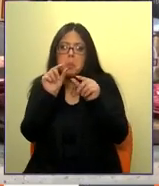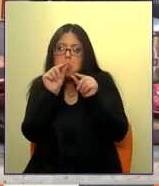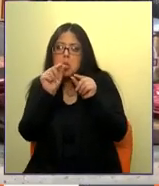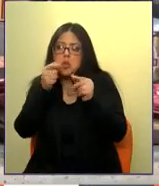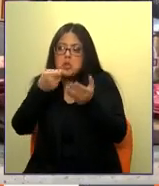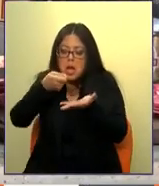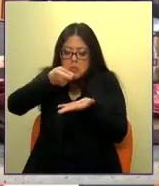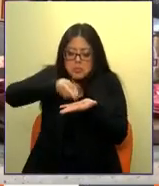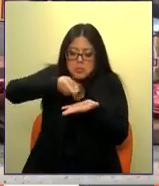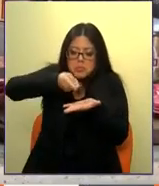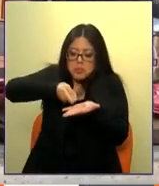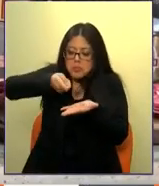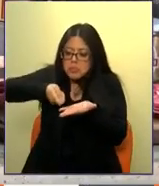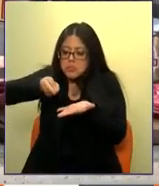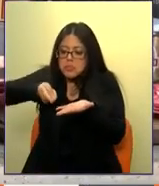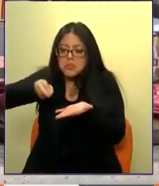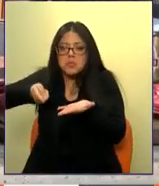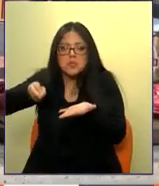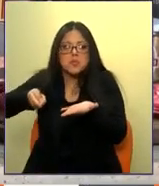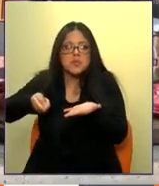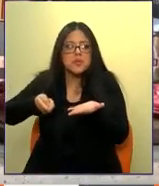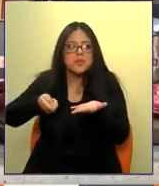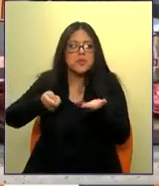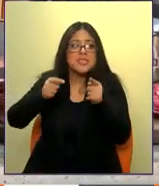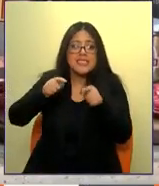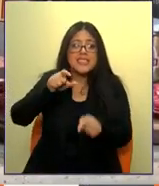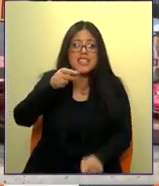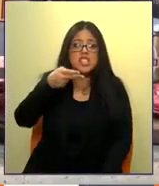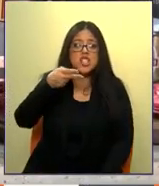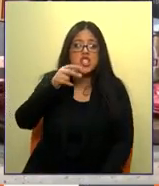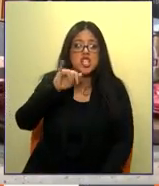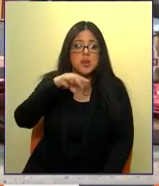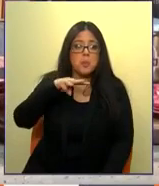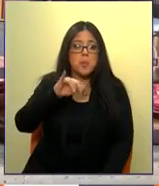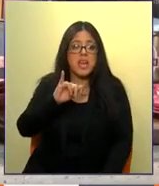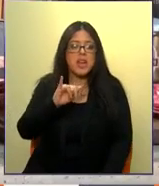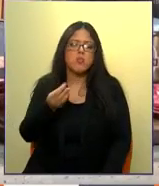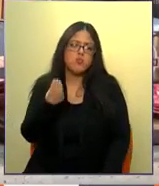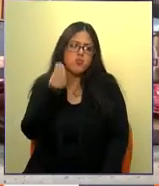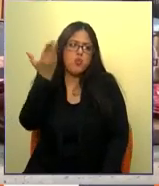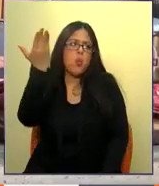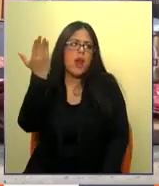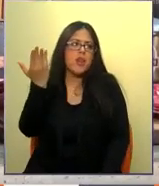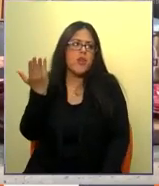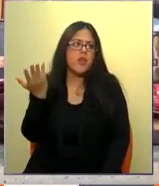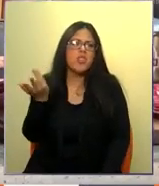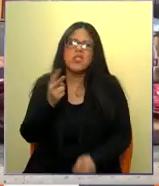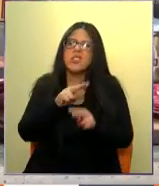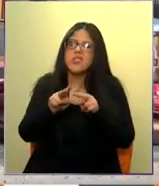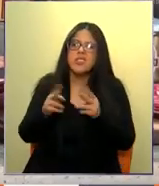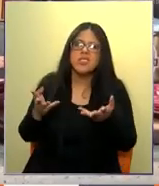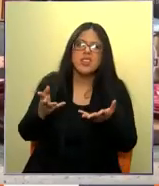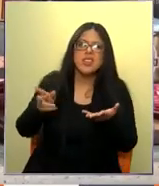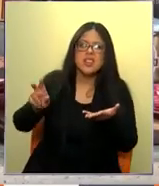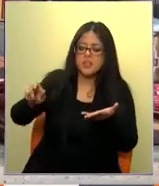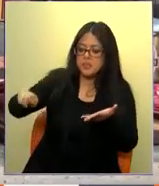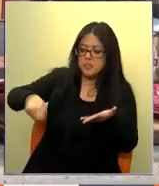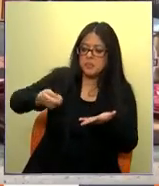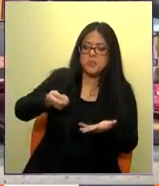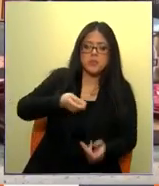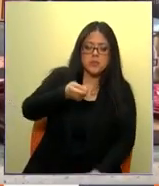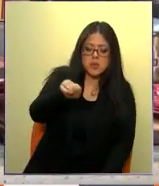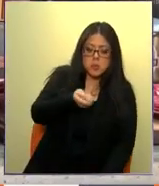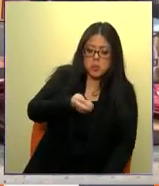Y yo tengo este chimi que es muy bueno. Y vamos a aplicar chimi sobre,